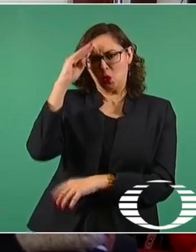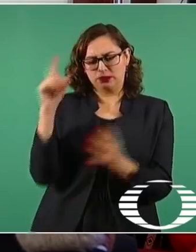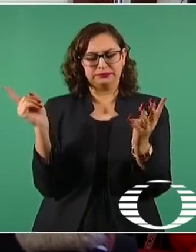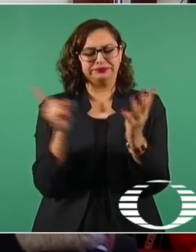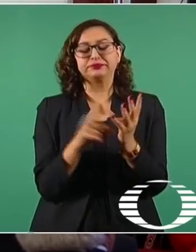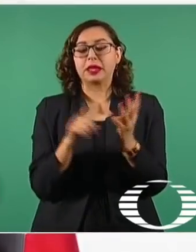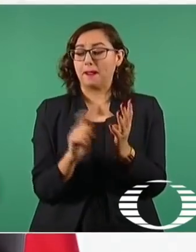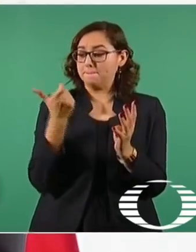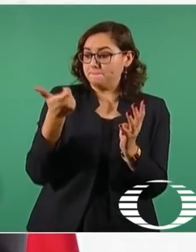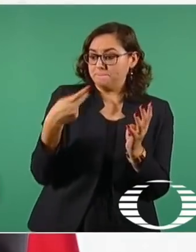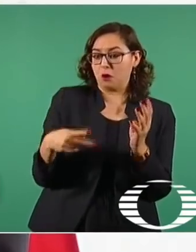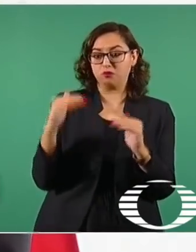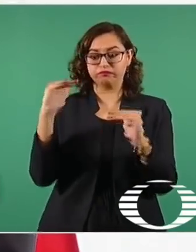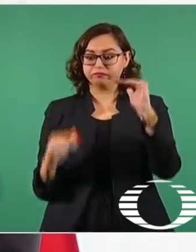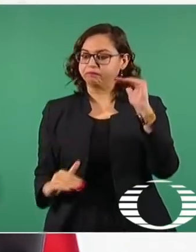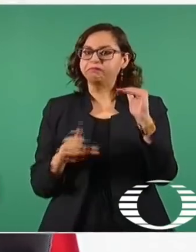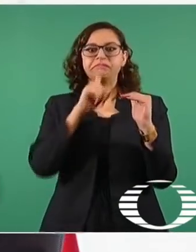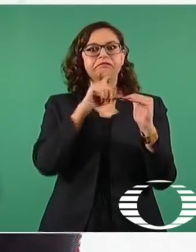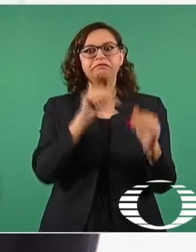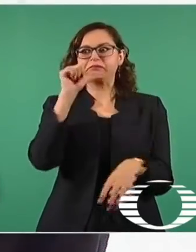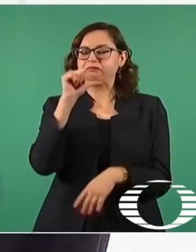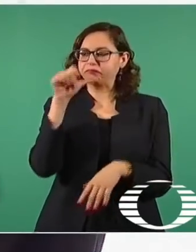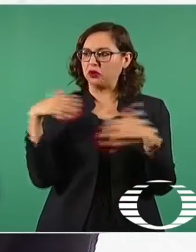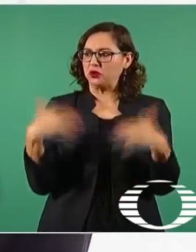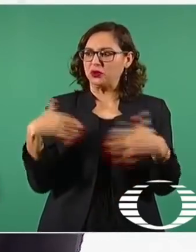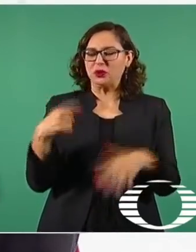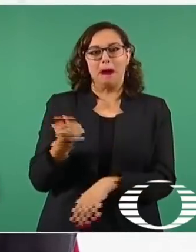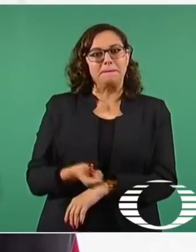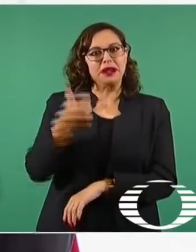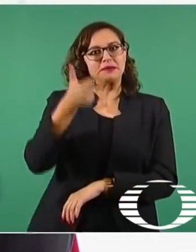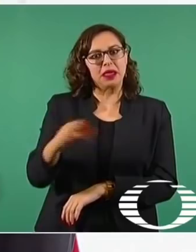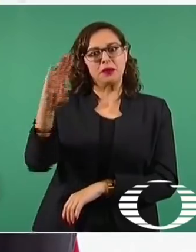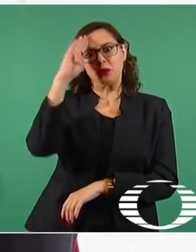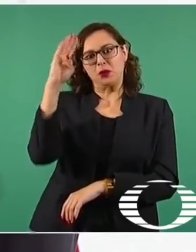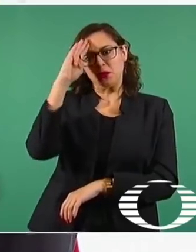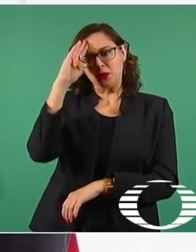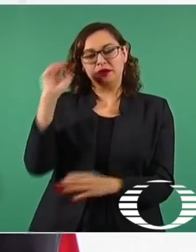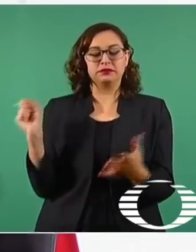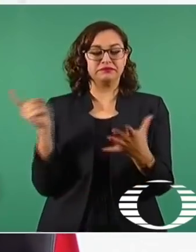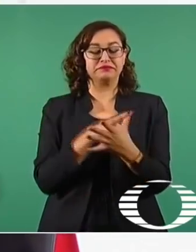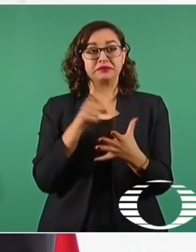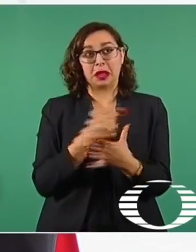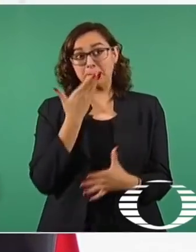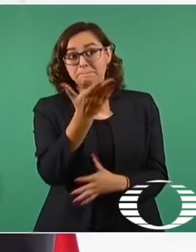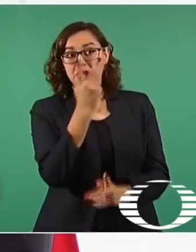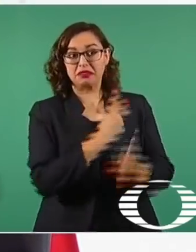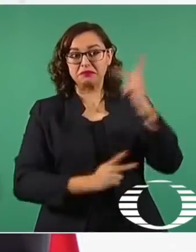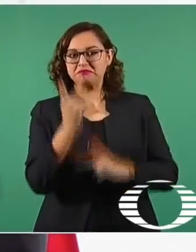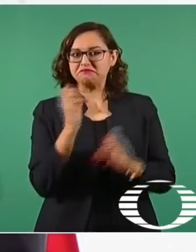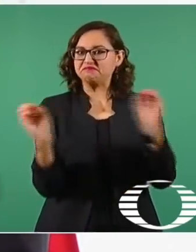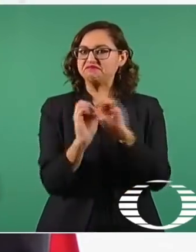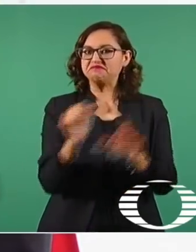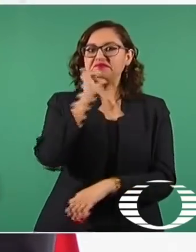devaluación del peso, récord histórico en no incremento de deuda,